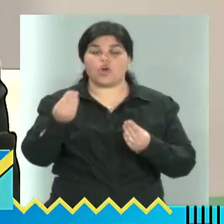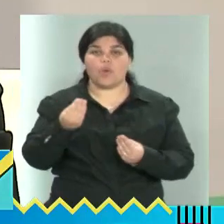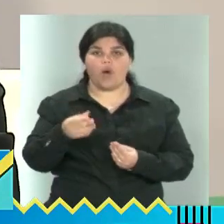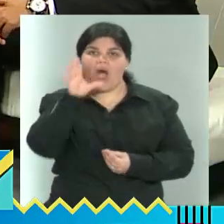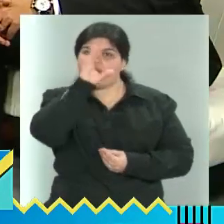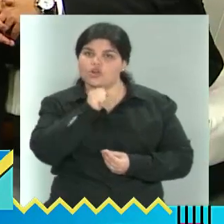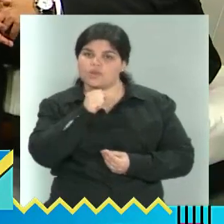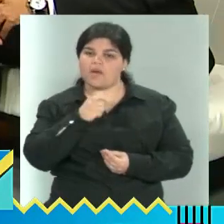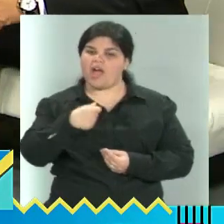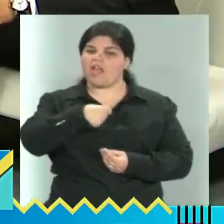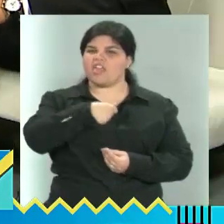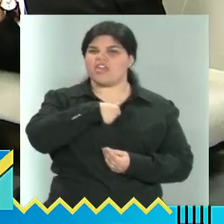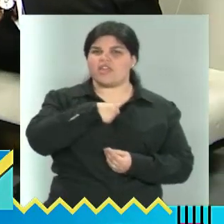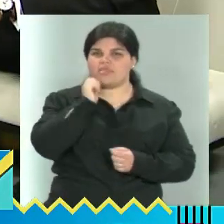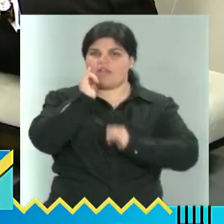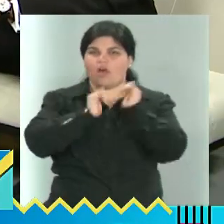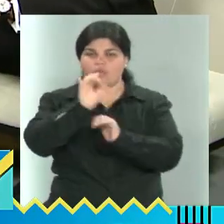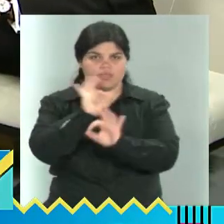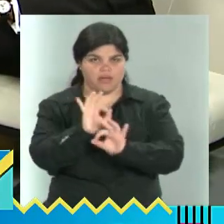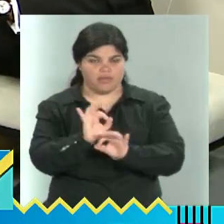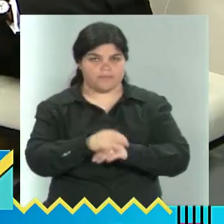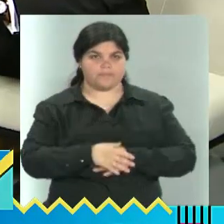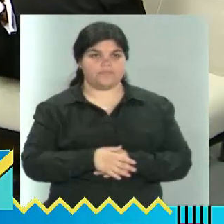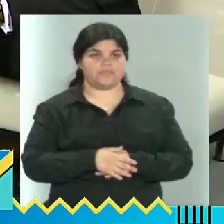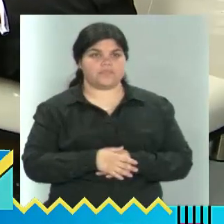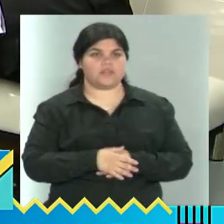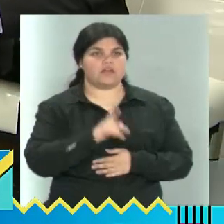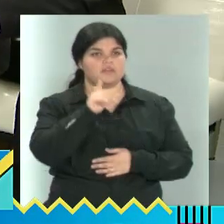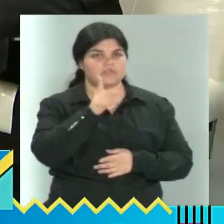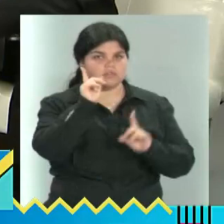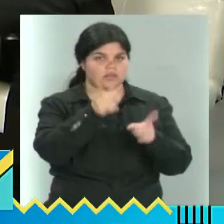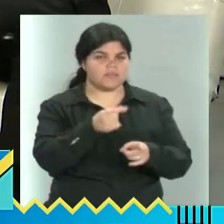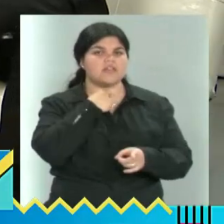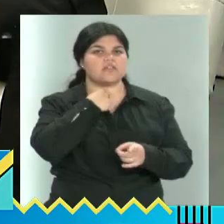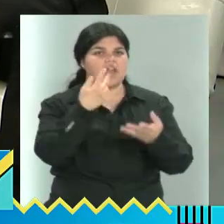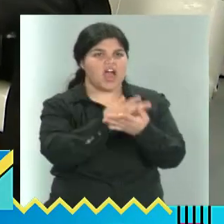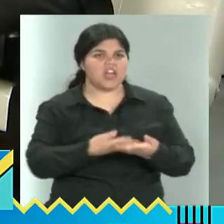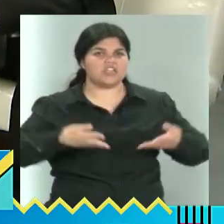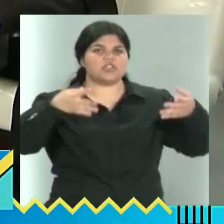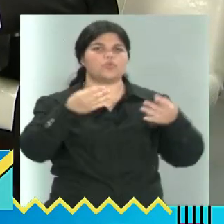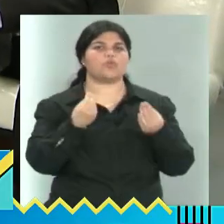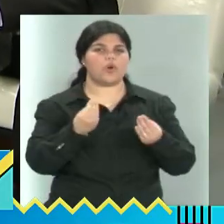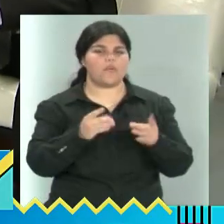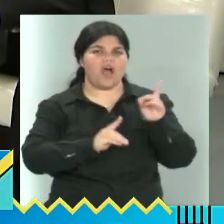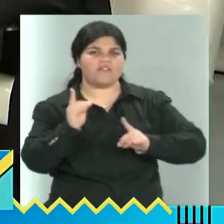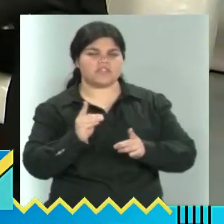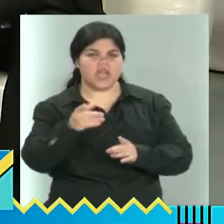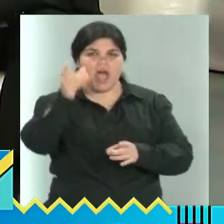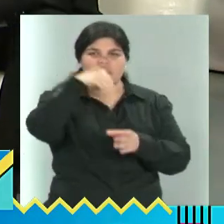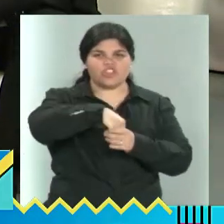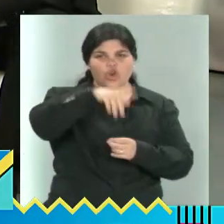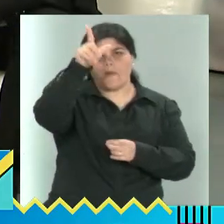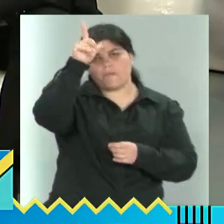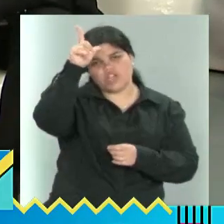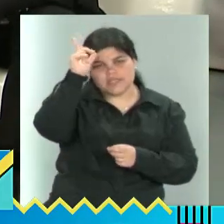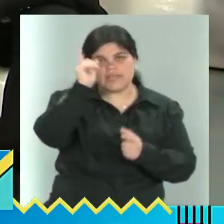son anónimas. Ahí me quiero quedar también, Fernando, ¿no? Esto de cómo se articulan y quedan, ¿no?, las fuerzas policiales también metidas en el medio, cómo está esta